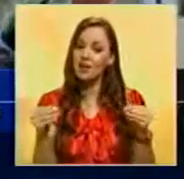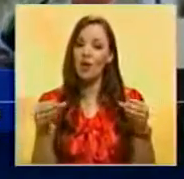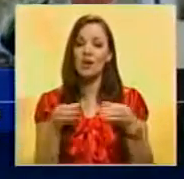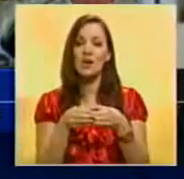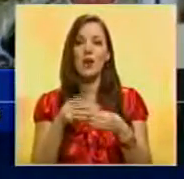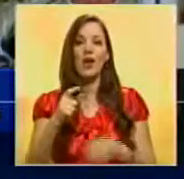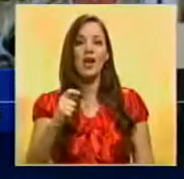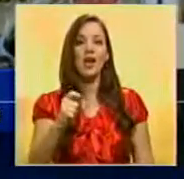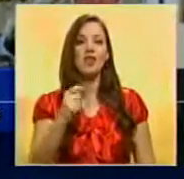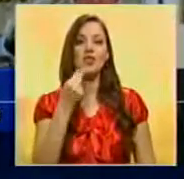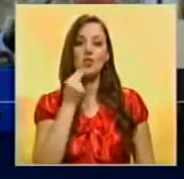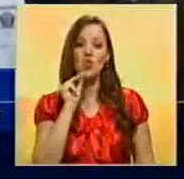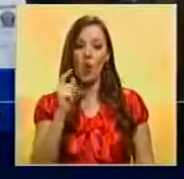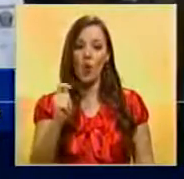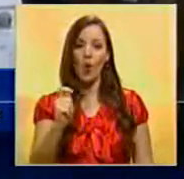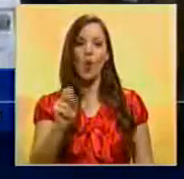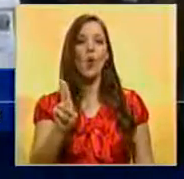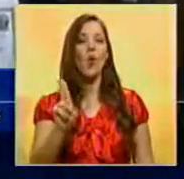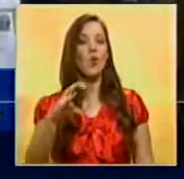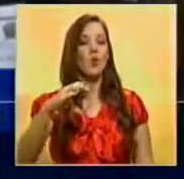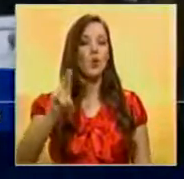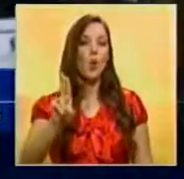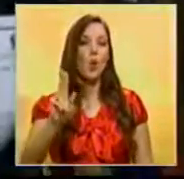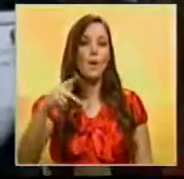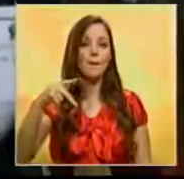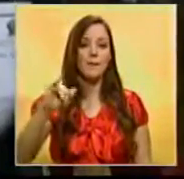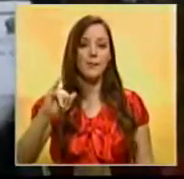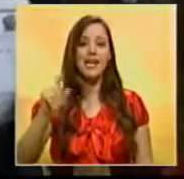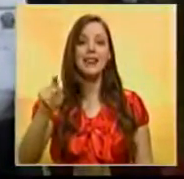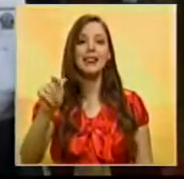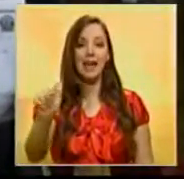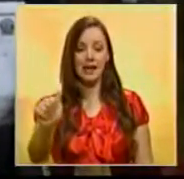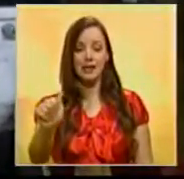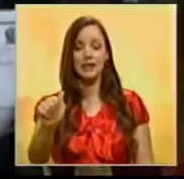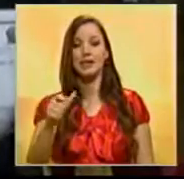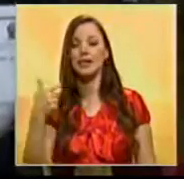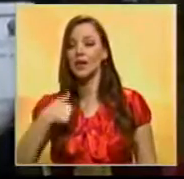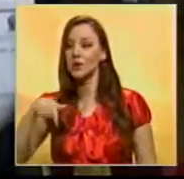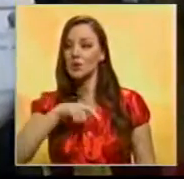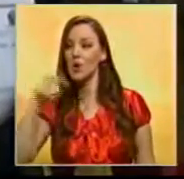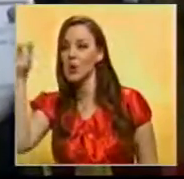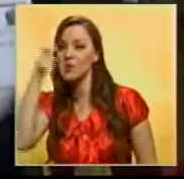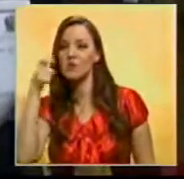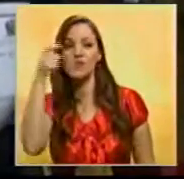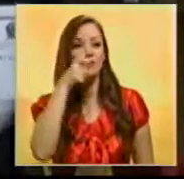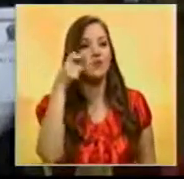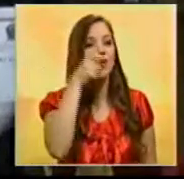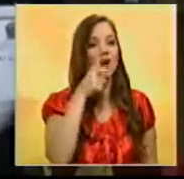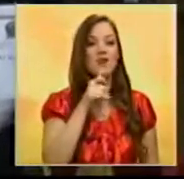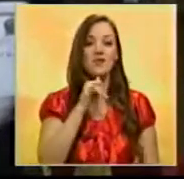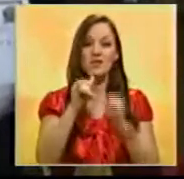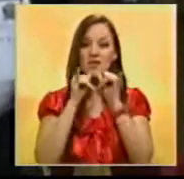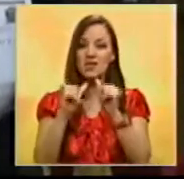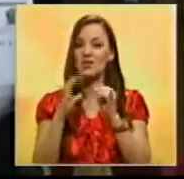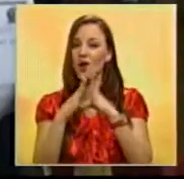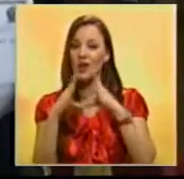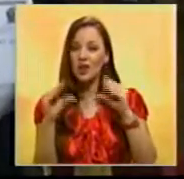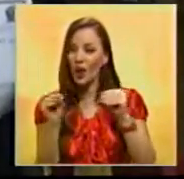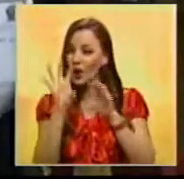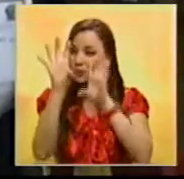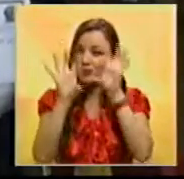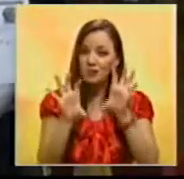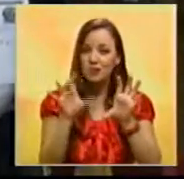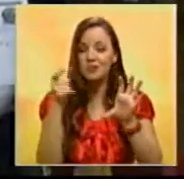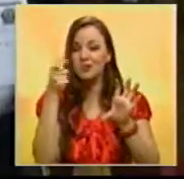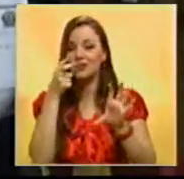día recorremos y caminamos y buscamos la noticia en cualquier parte de nuestro estado. El